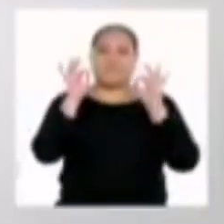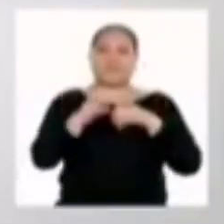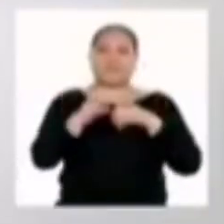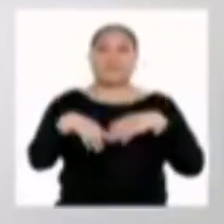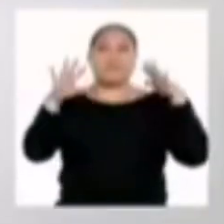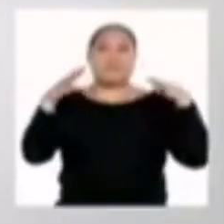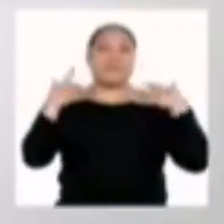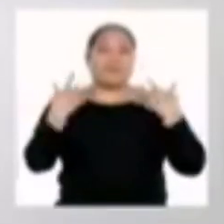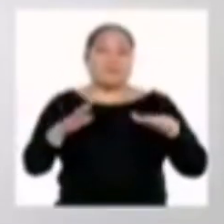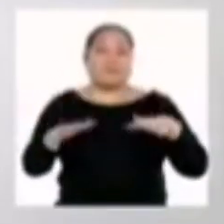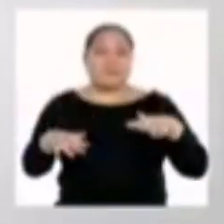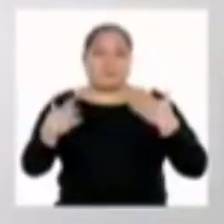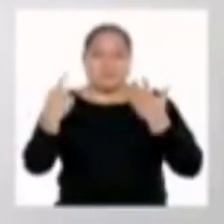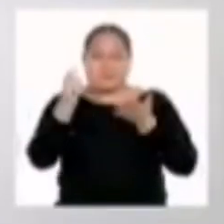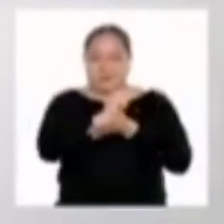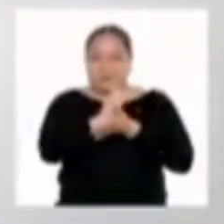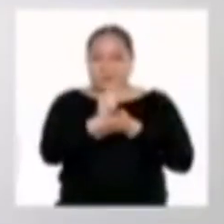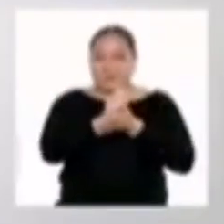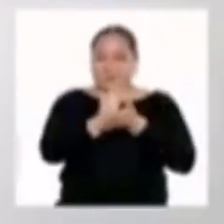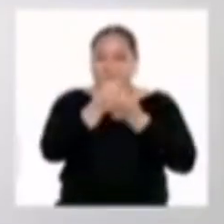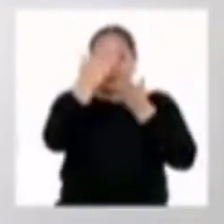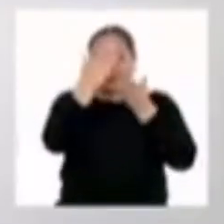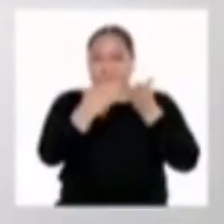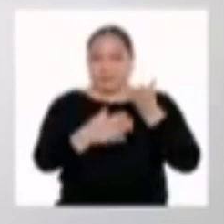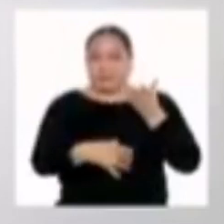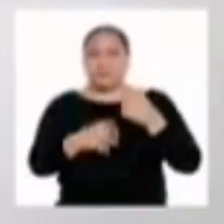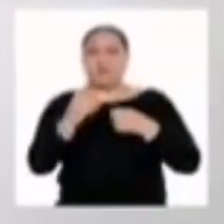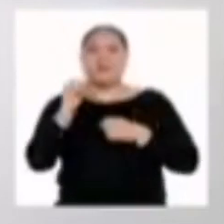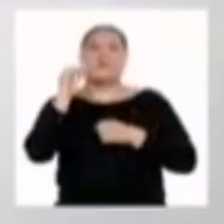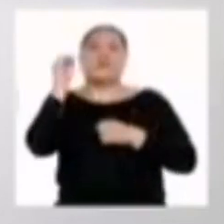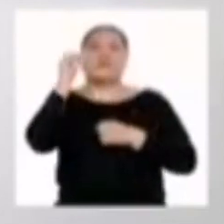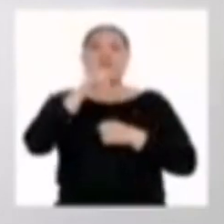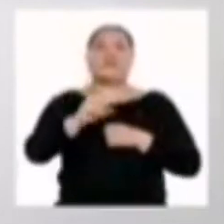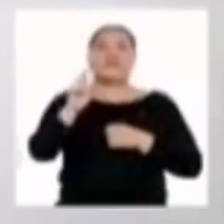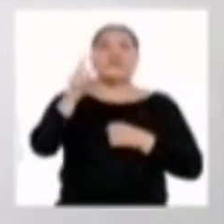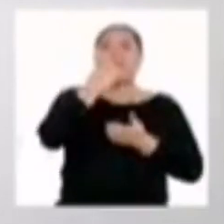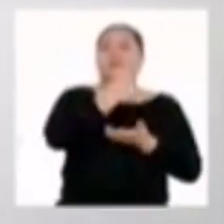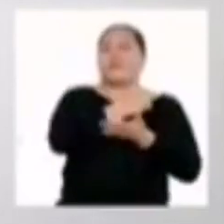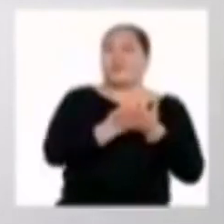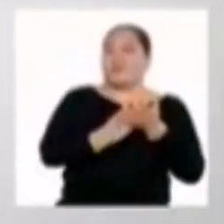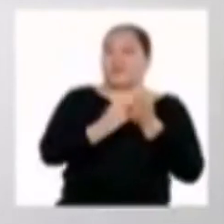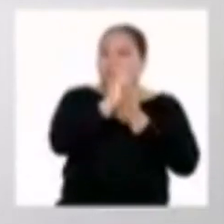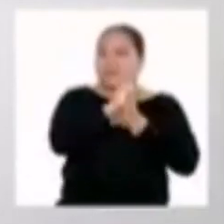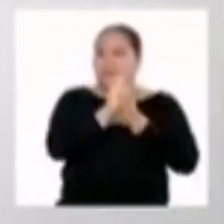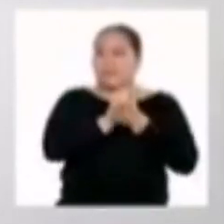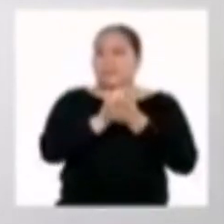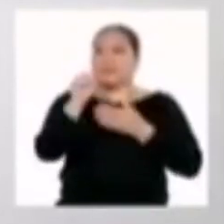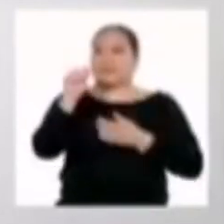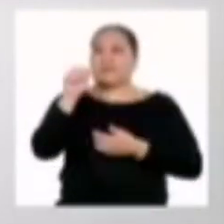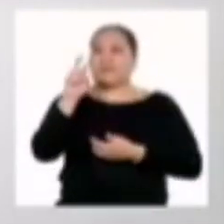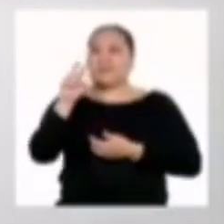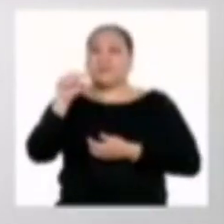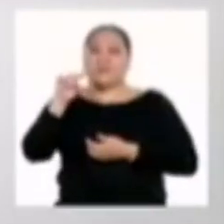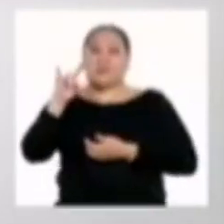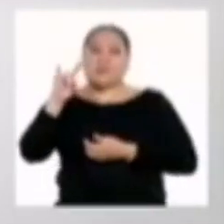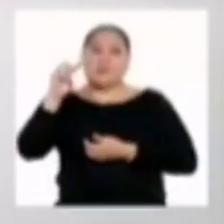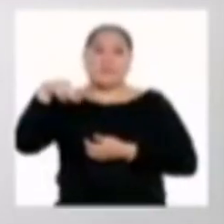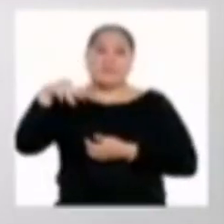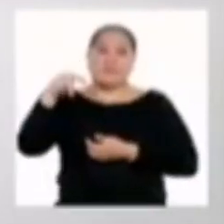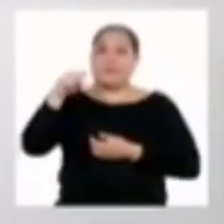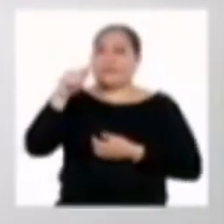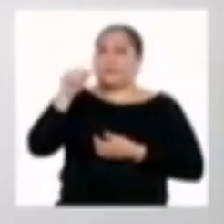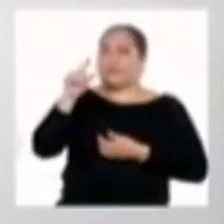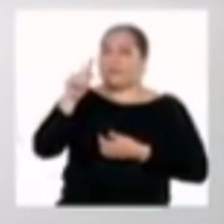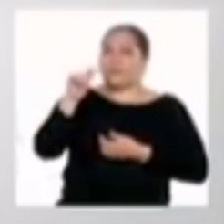¡Excelente! Ya puedes aventurarte a escribir y realizar la primera versión de tu texto argumentativo. Y para